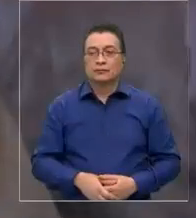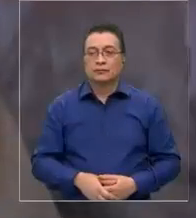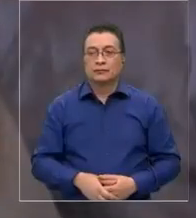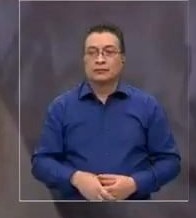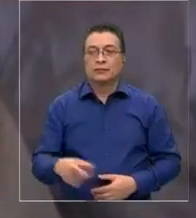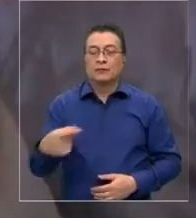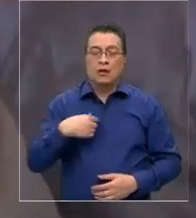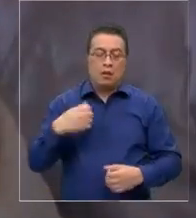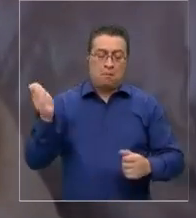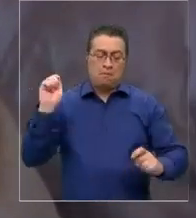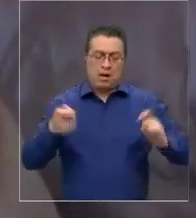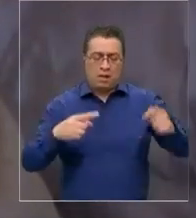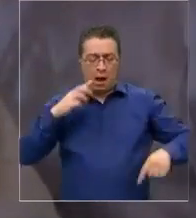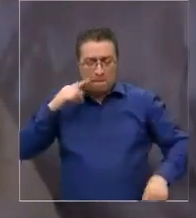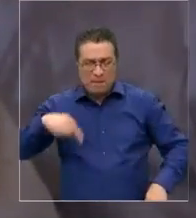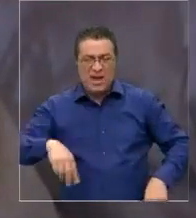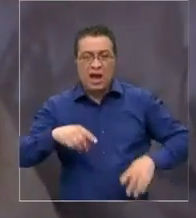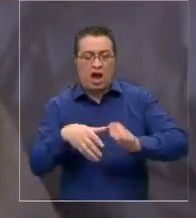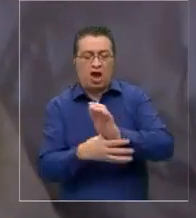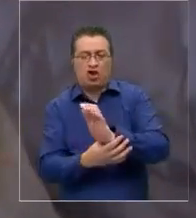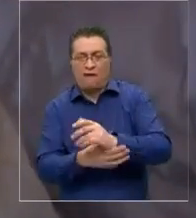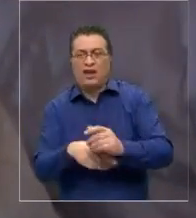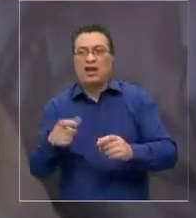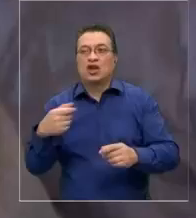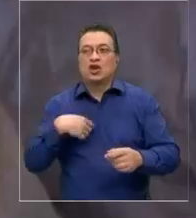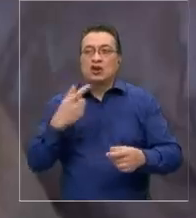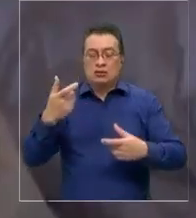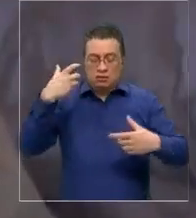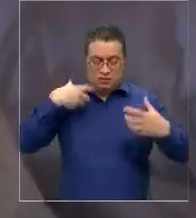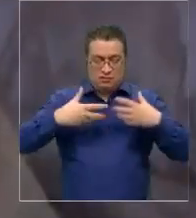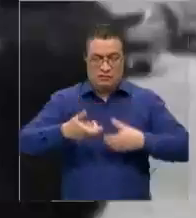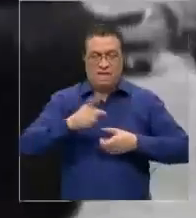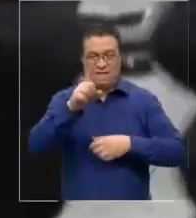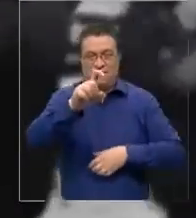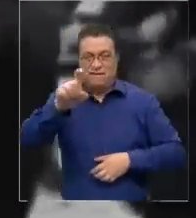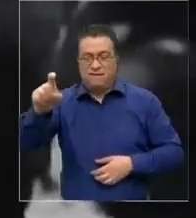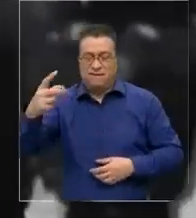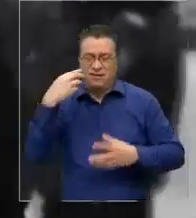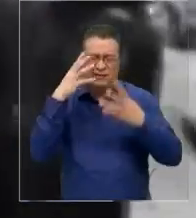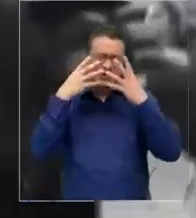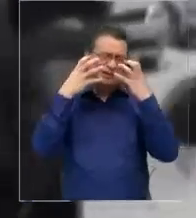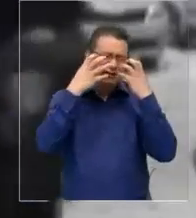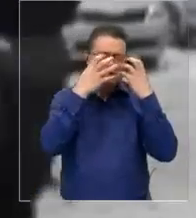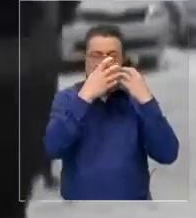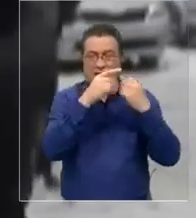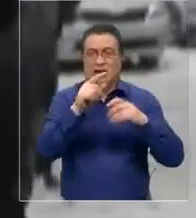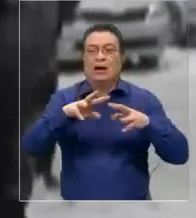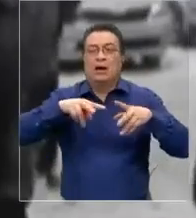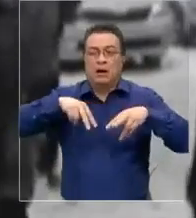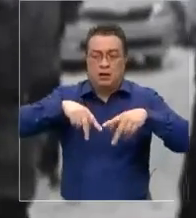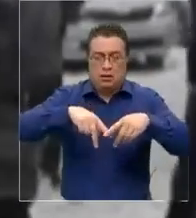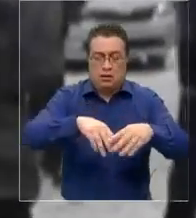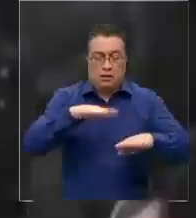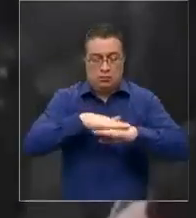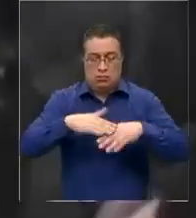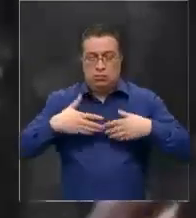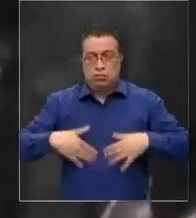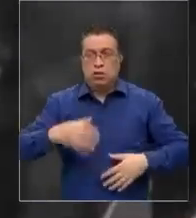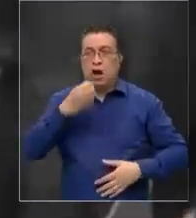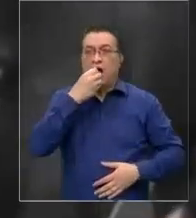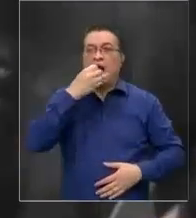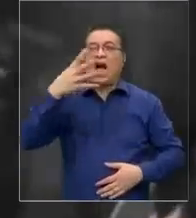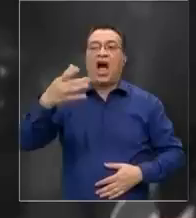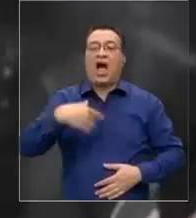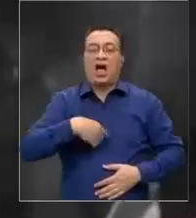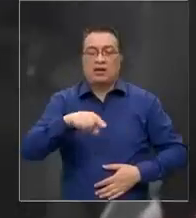Me golpearon en las piernas, en los tobillos, rociaron todo mi cuerpo con spray pimienta y me hicieron desfilar desnudo y cantar consignas